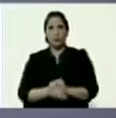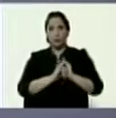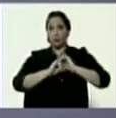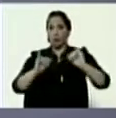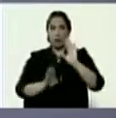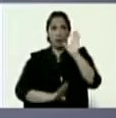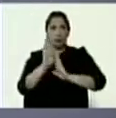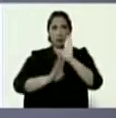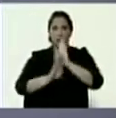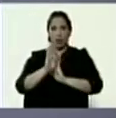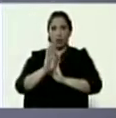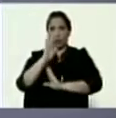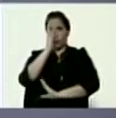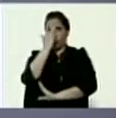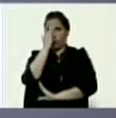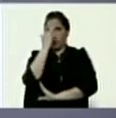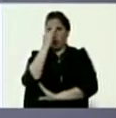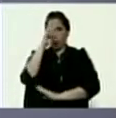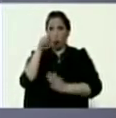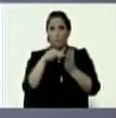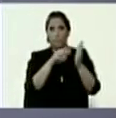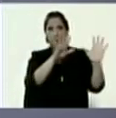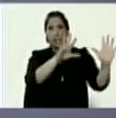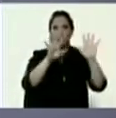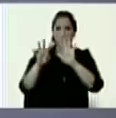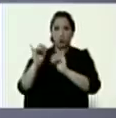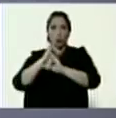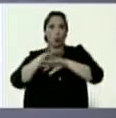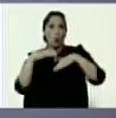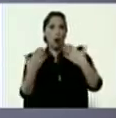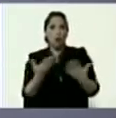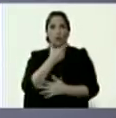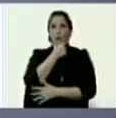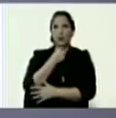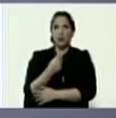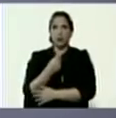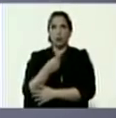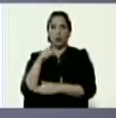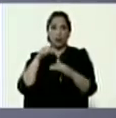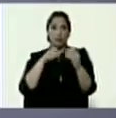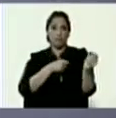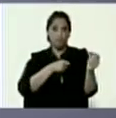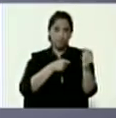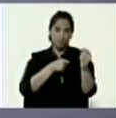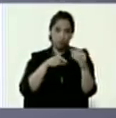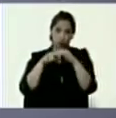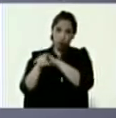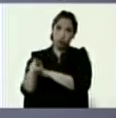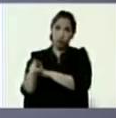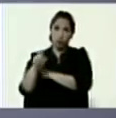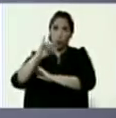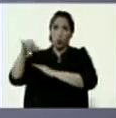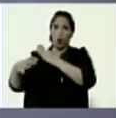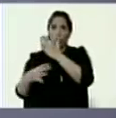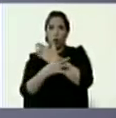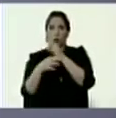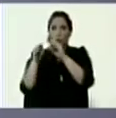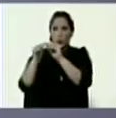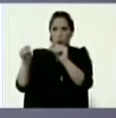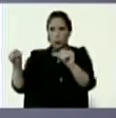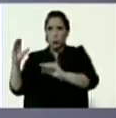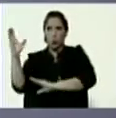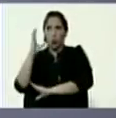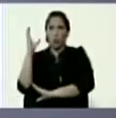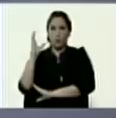desarrollando desde febrero de 2019, cuando se facilitó la entrada, el ingreso del diputado Juan Guaidó a territorio